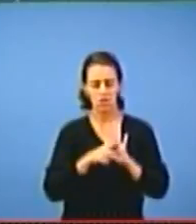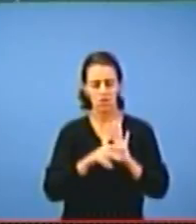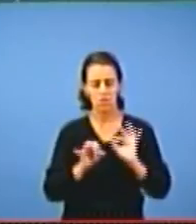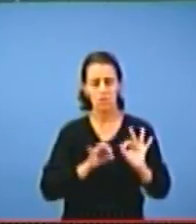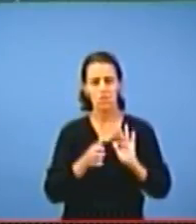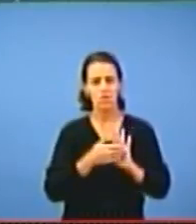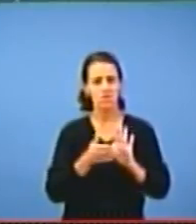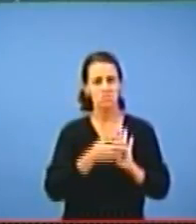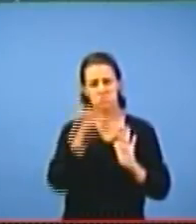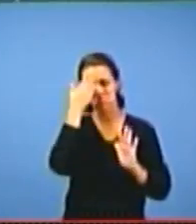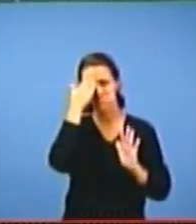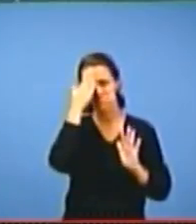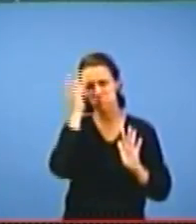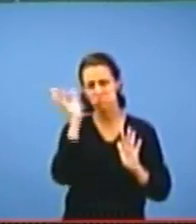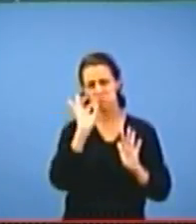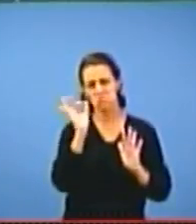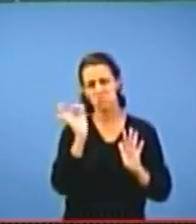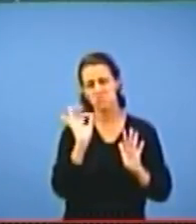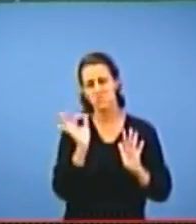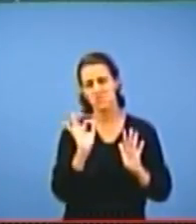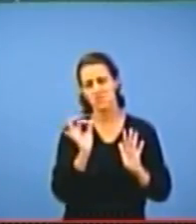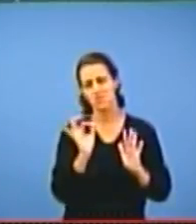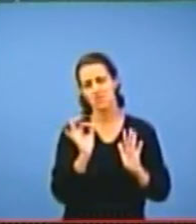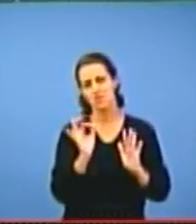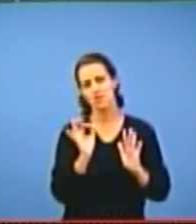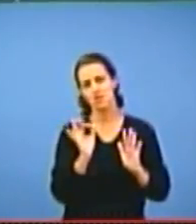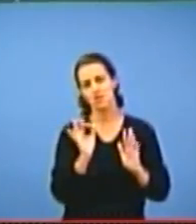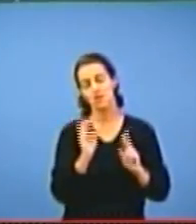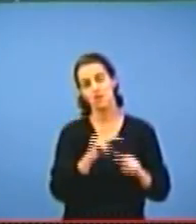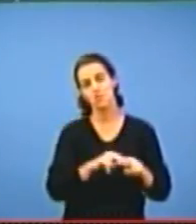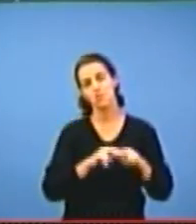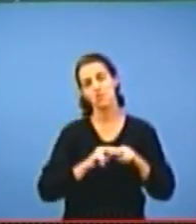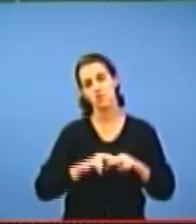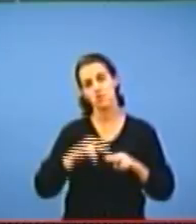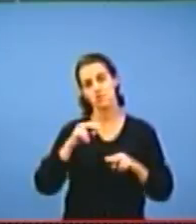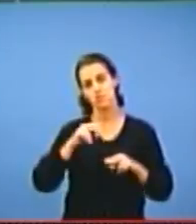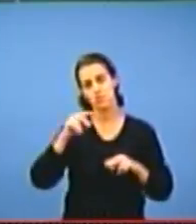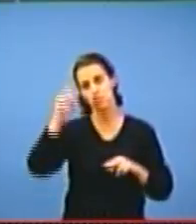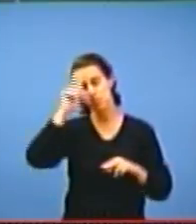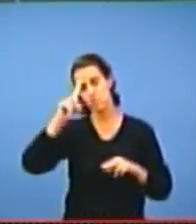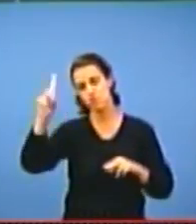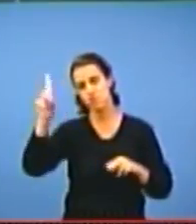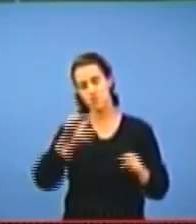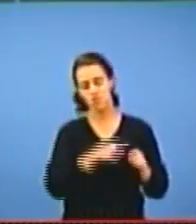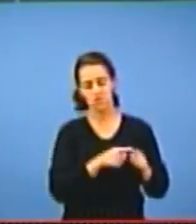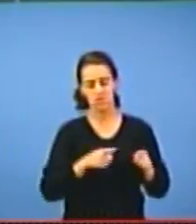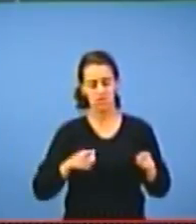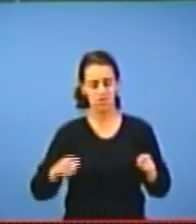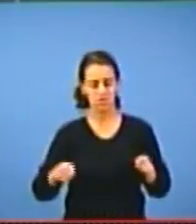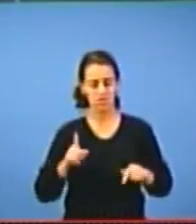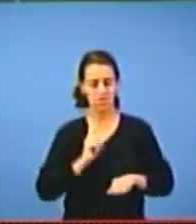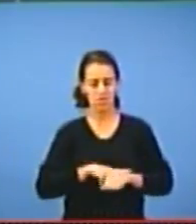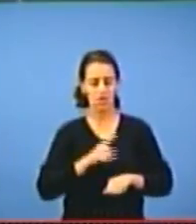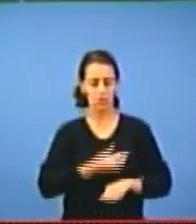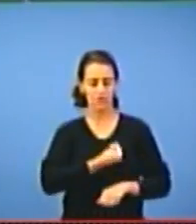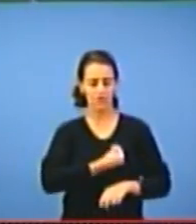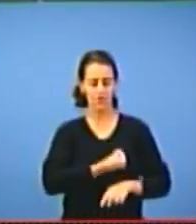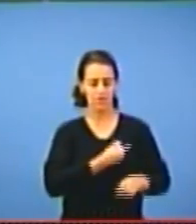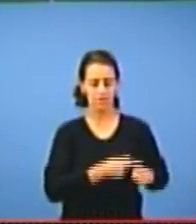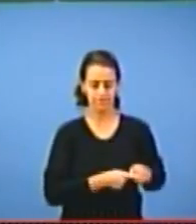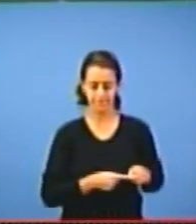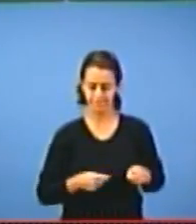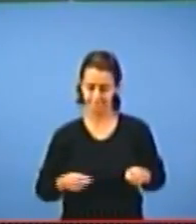Y para no alargarme mucho aquí, Dios entonces limitó los días del hombre. Los hermanos conocen la palabra. Y ahora el Señor